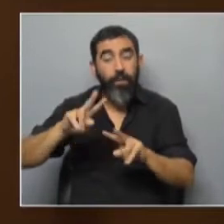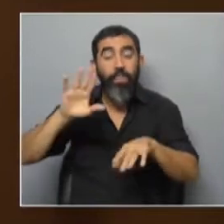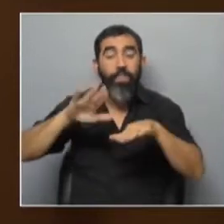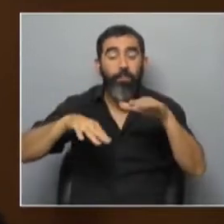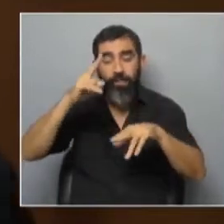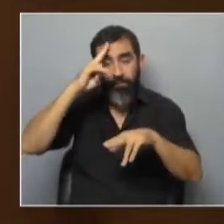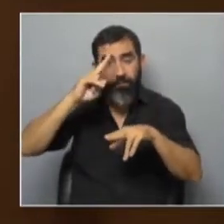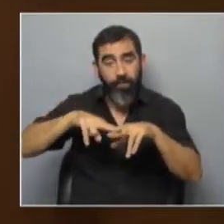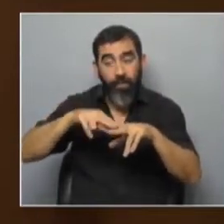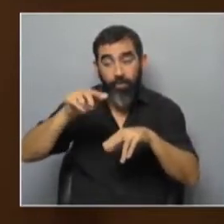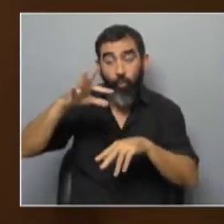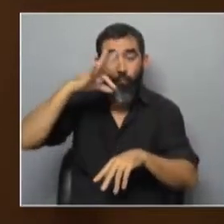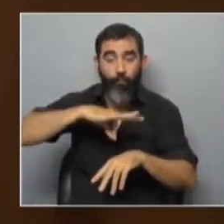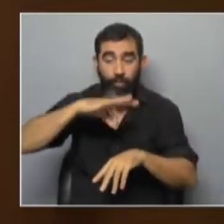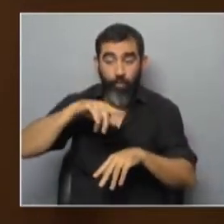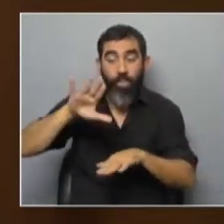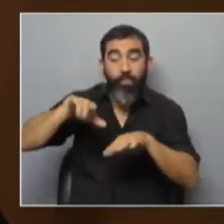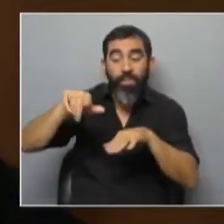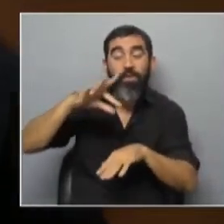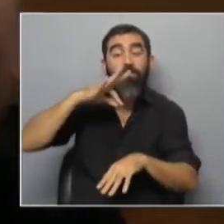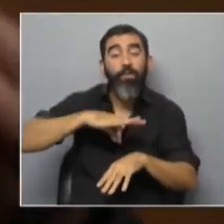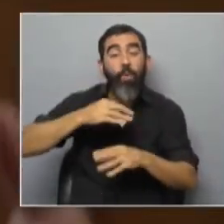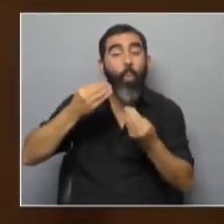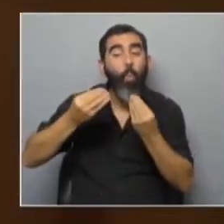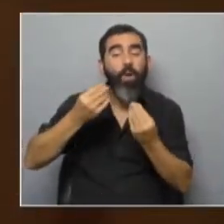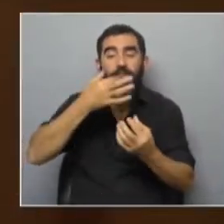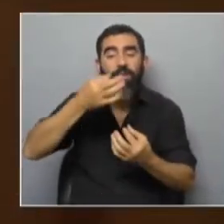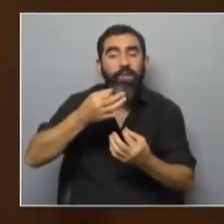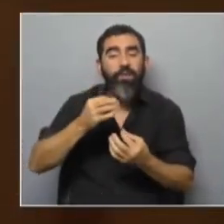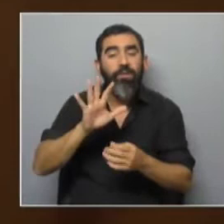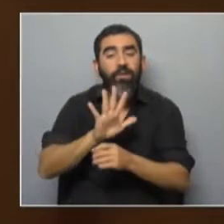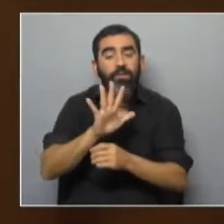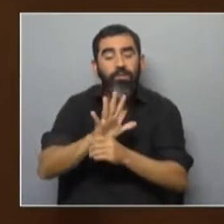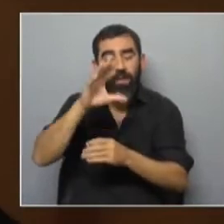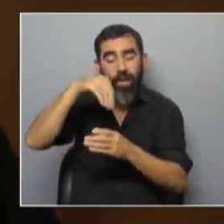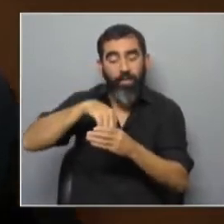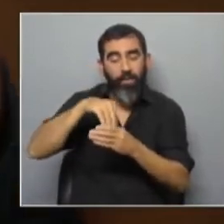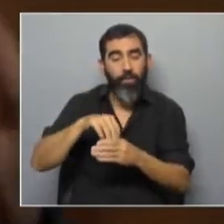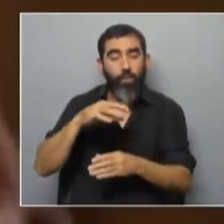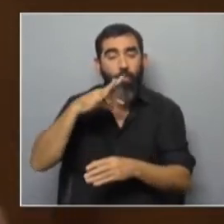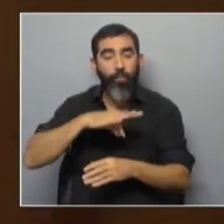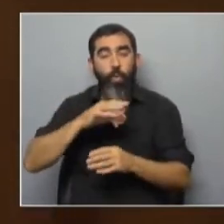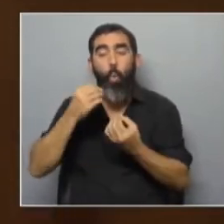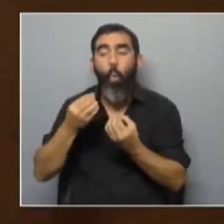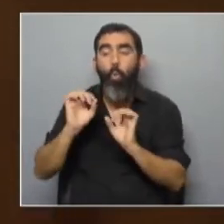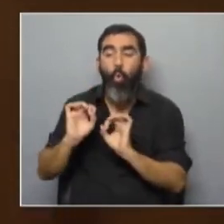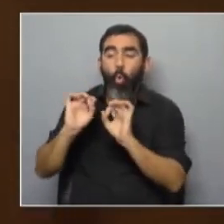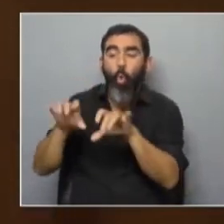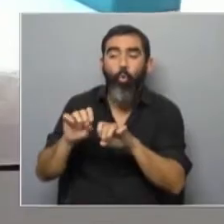o sea, en este caso es un virus, basado en el virus, ver cuál es el reservorio, de qué manera se